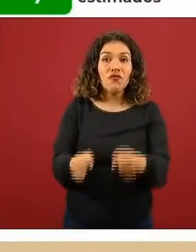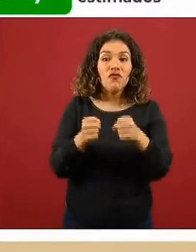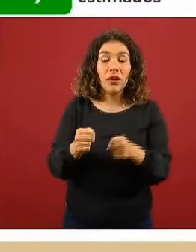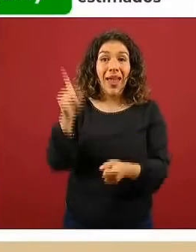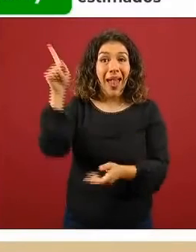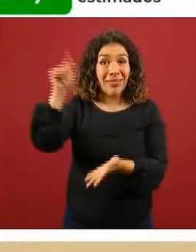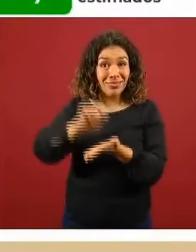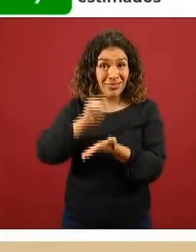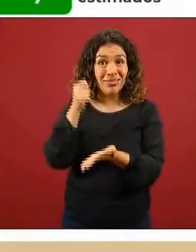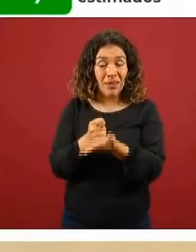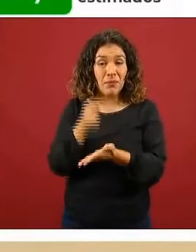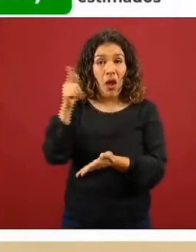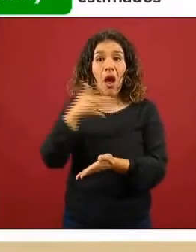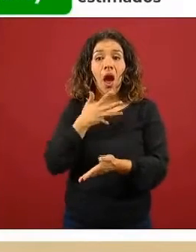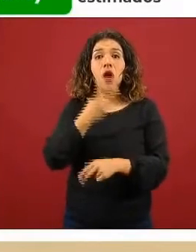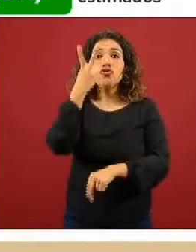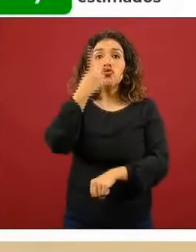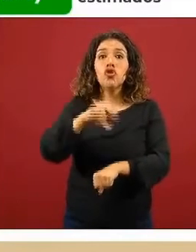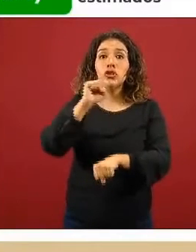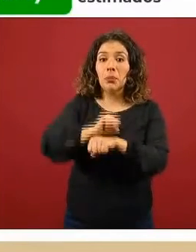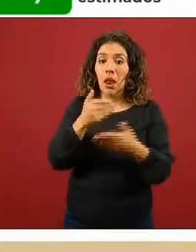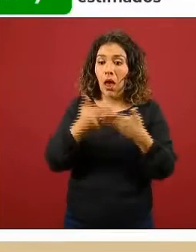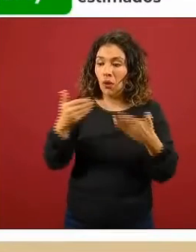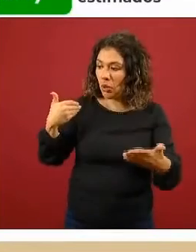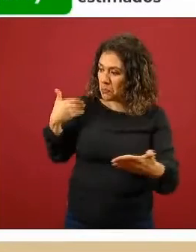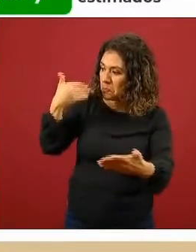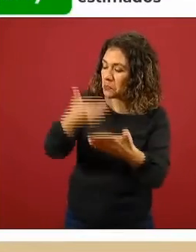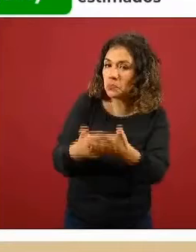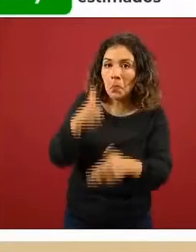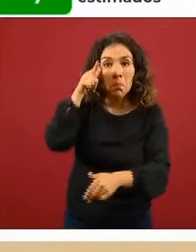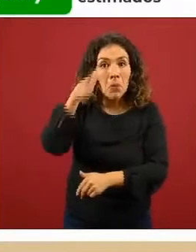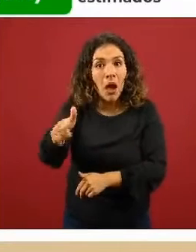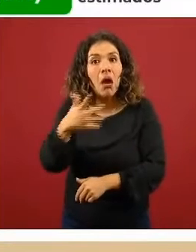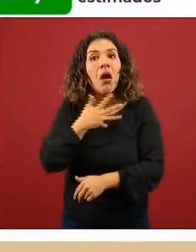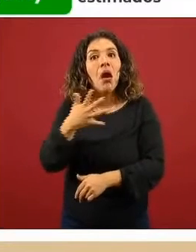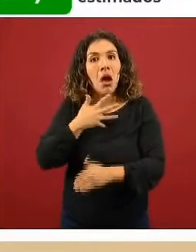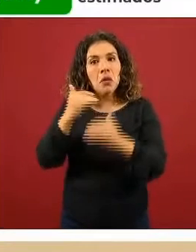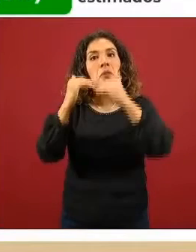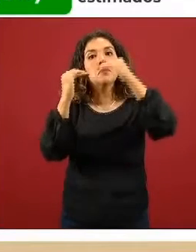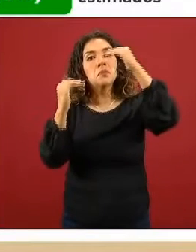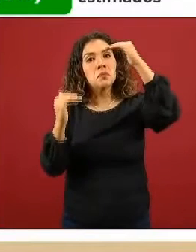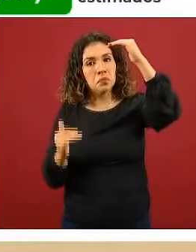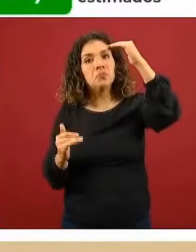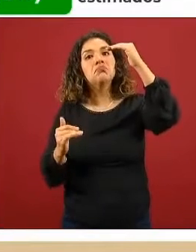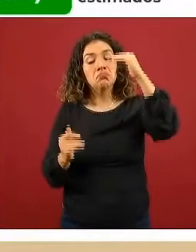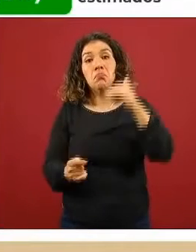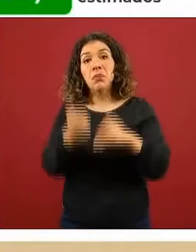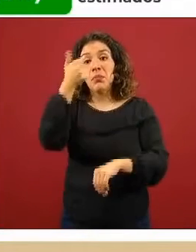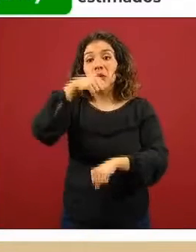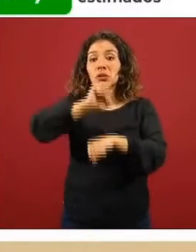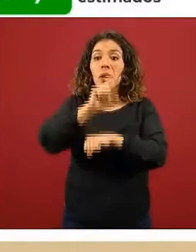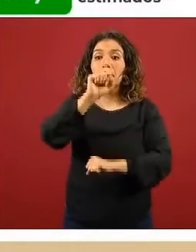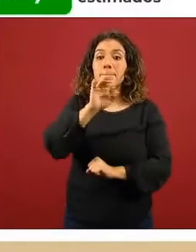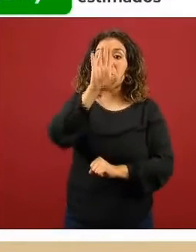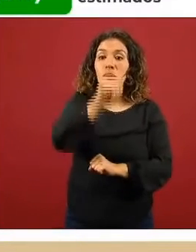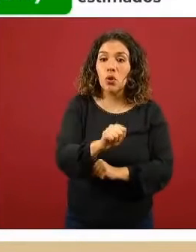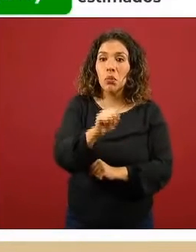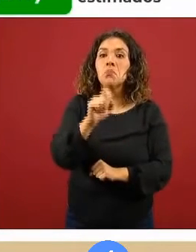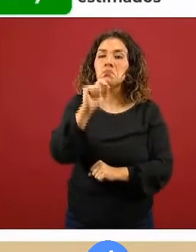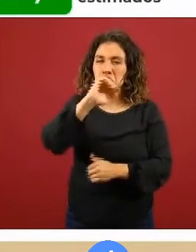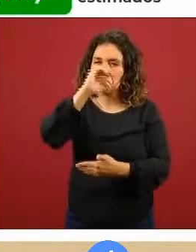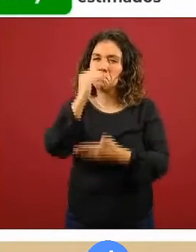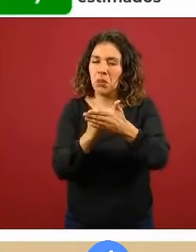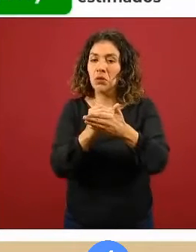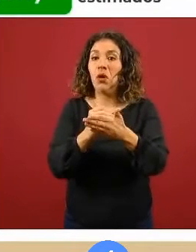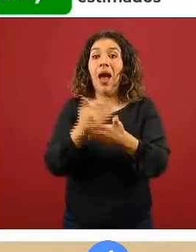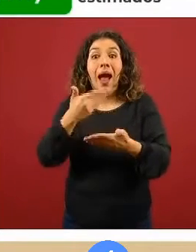caso de Tamaulipas ya tenemos 2 semanas continuas con evidencia de un descenso, el primero en la semana 29, que fue menor, y